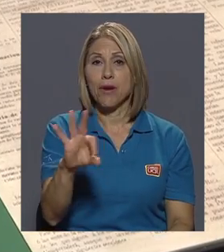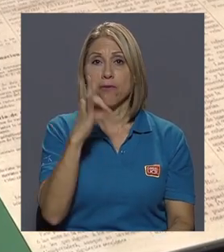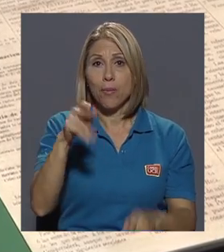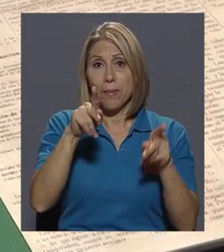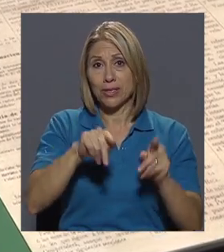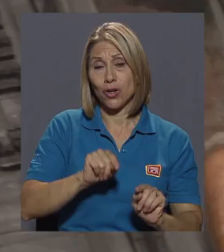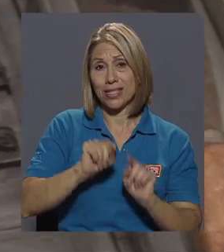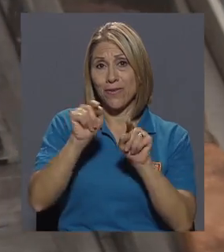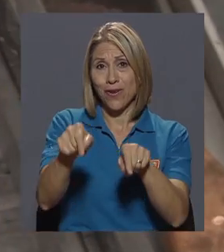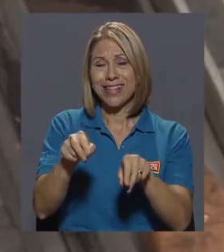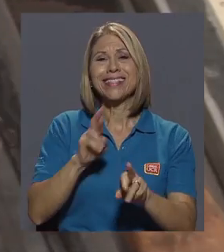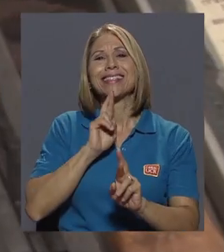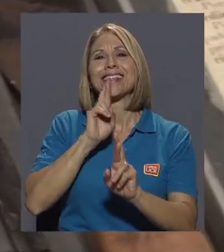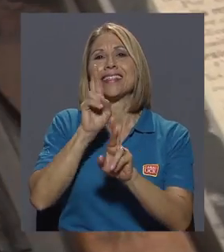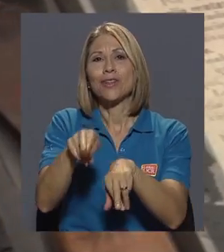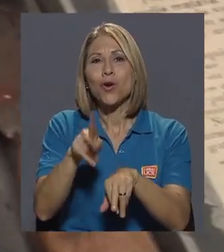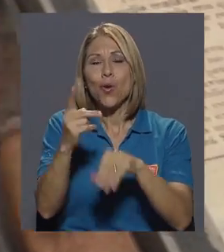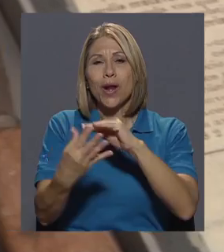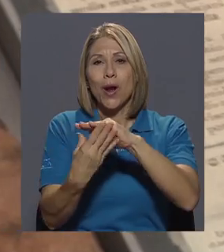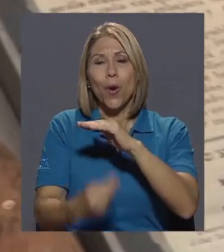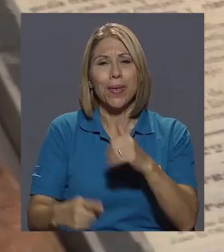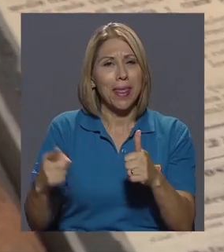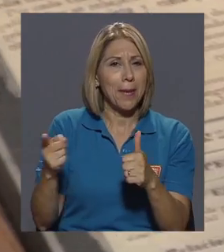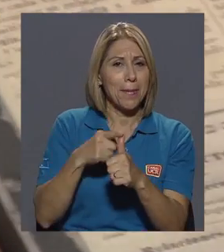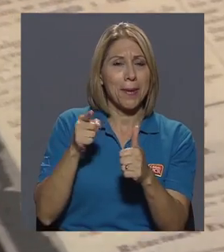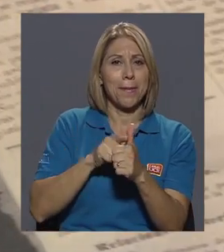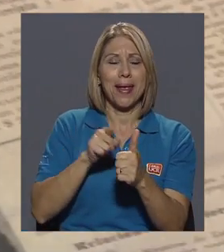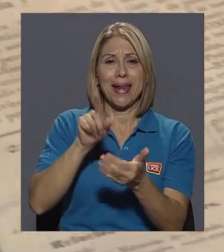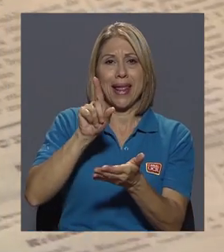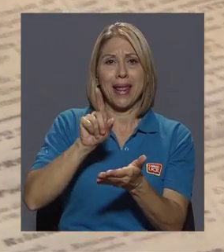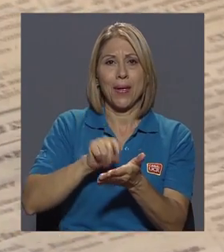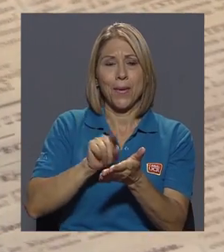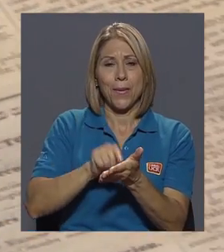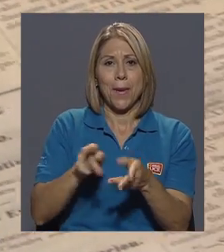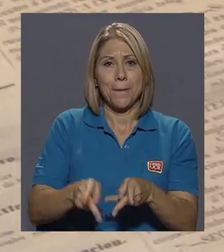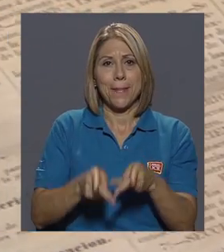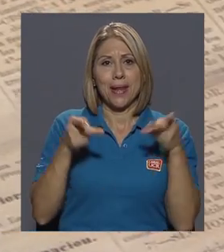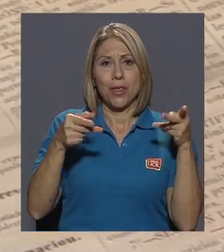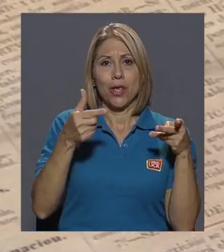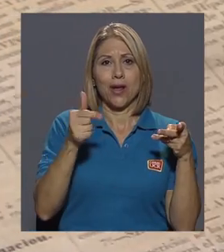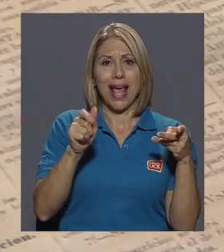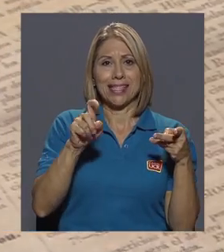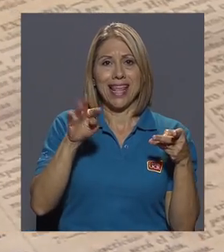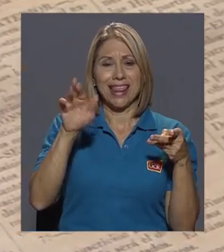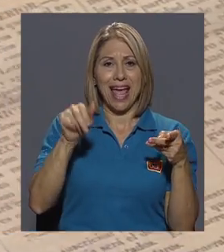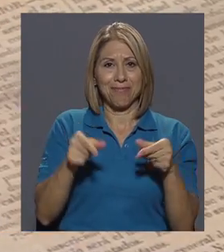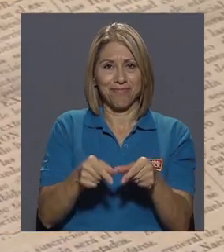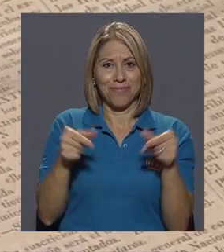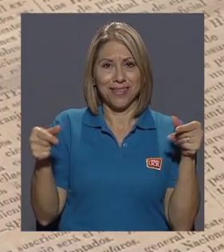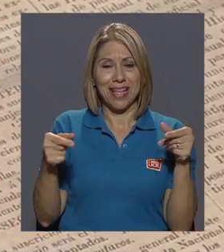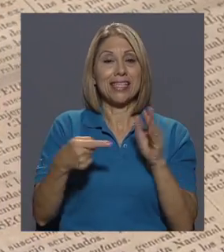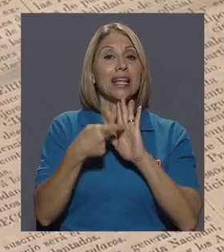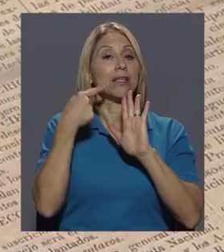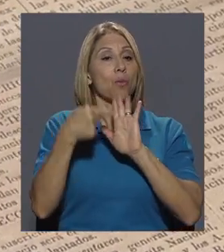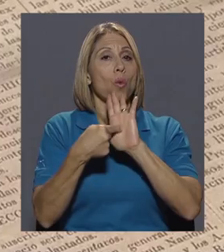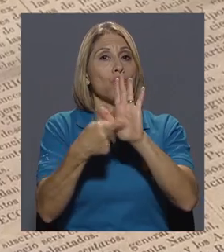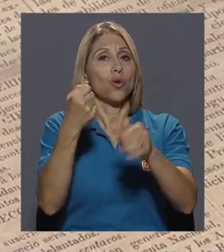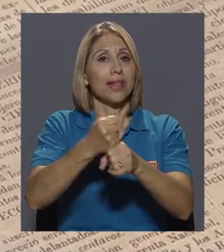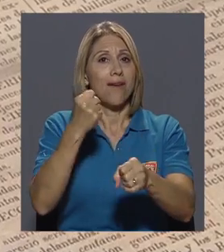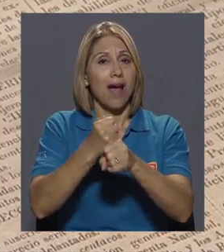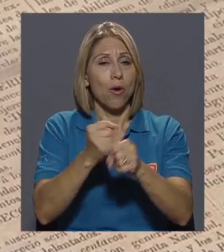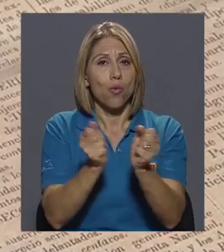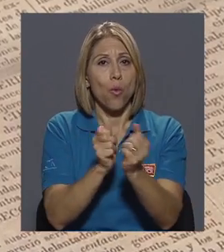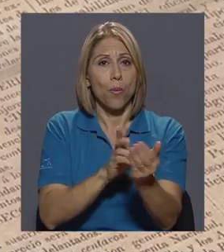asistentes se les obsequió una copia del primer ejemplar del diario la gaceta y se les mostró el trabajo que la imprenta realiza en el proyecto de los